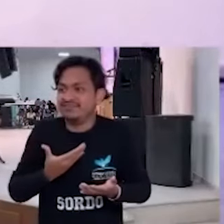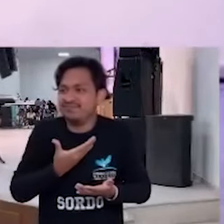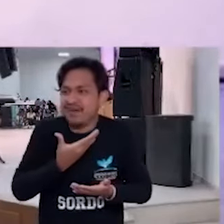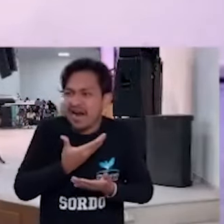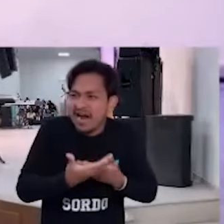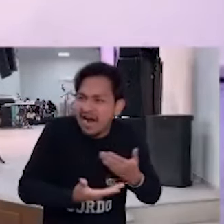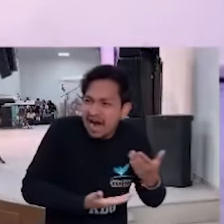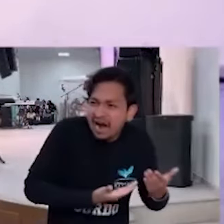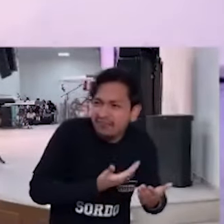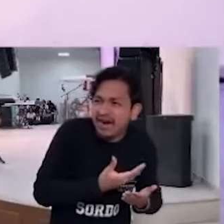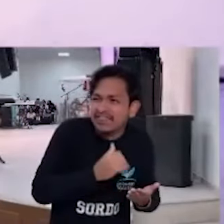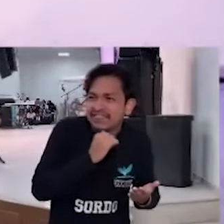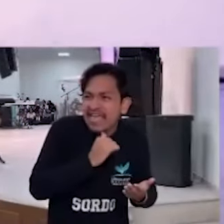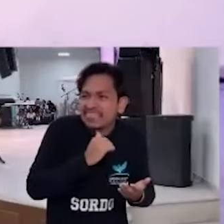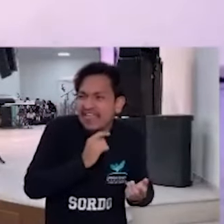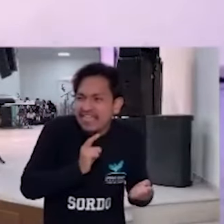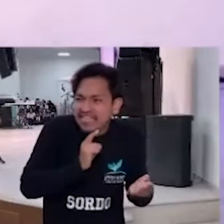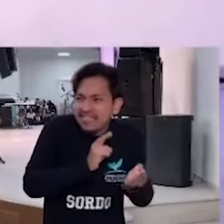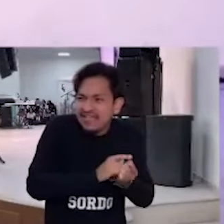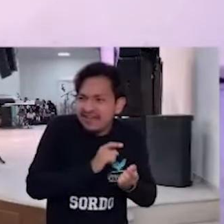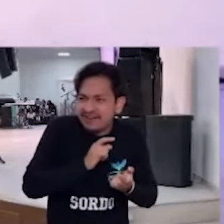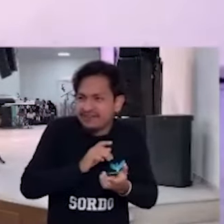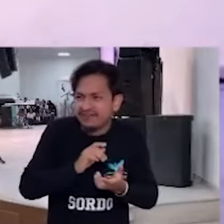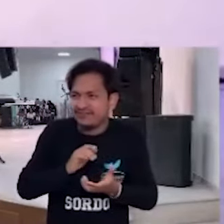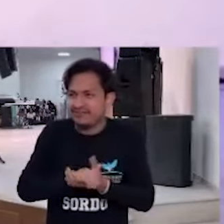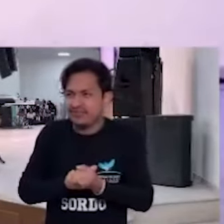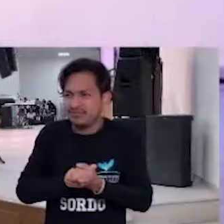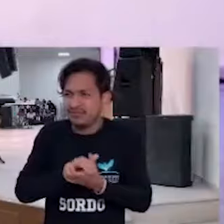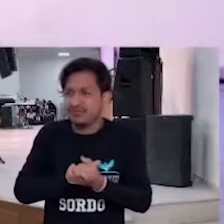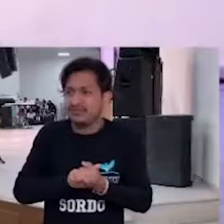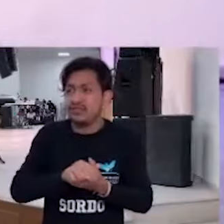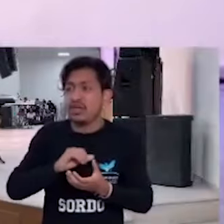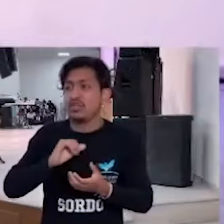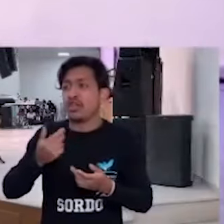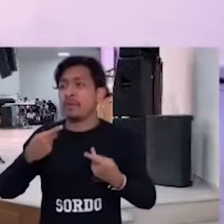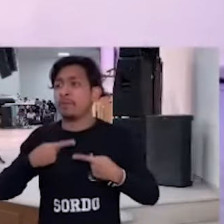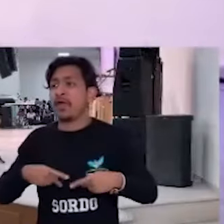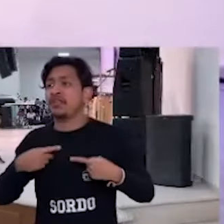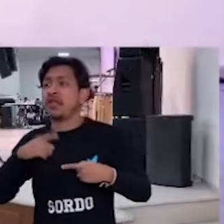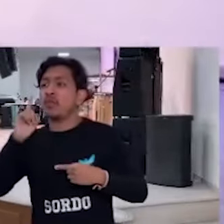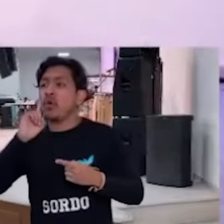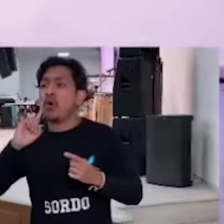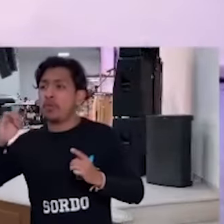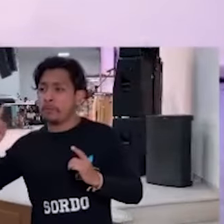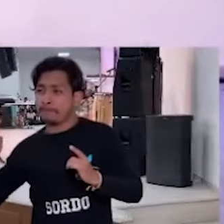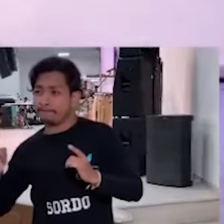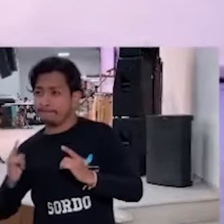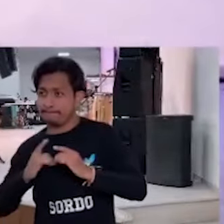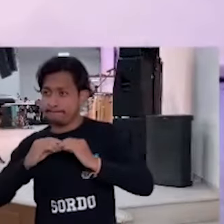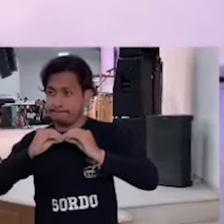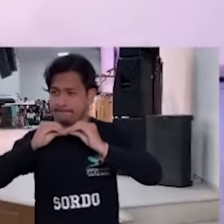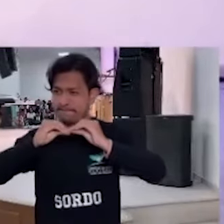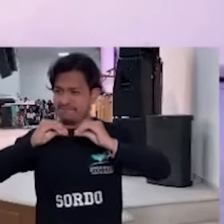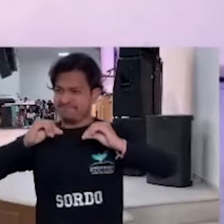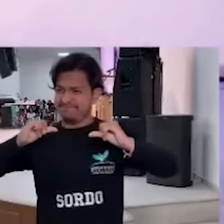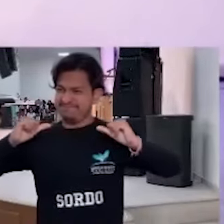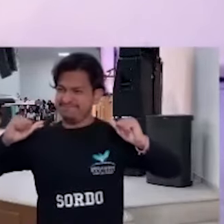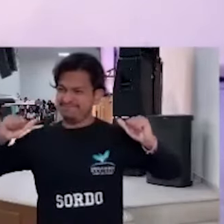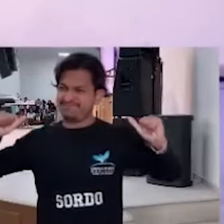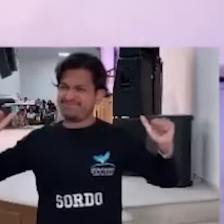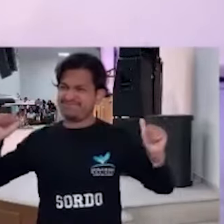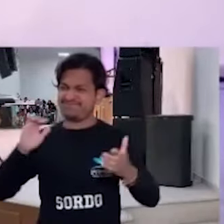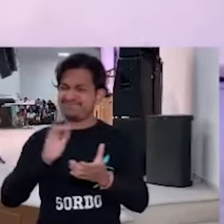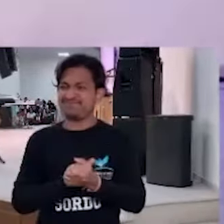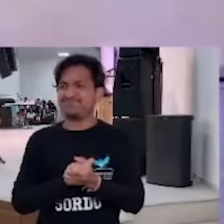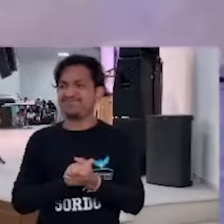que una tercera persona intime con alguna de las partes, cuando hay falta de comunicación.